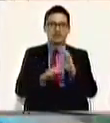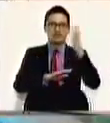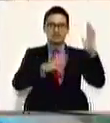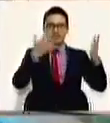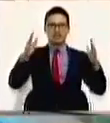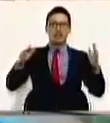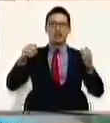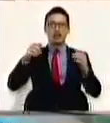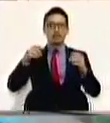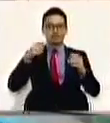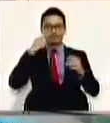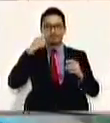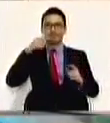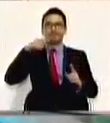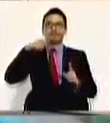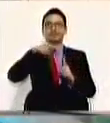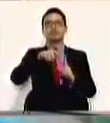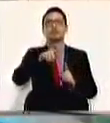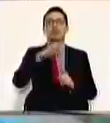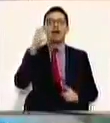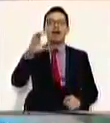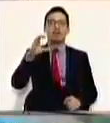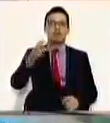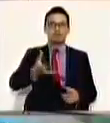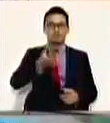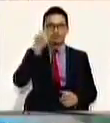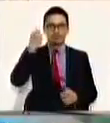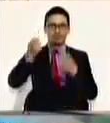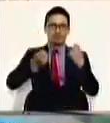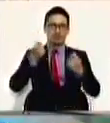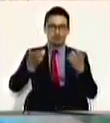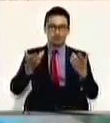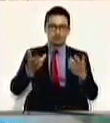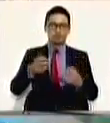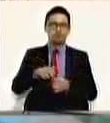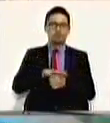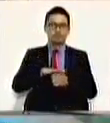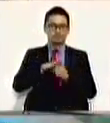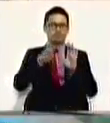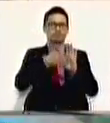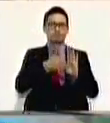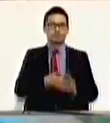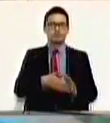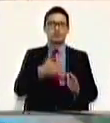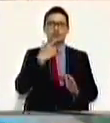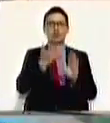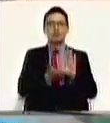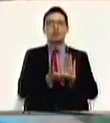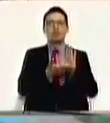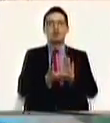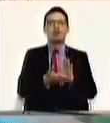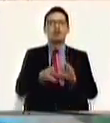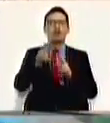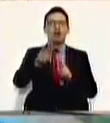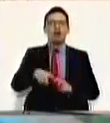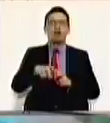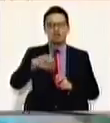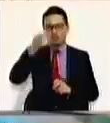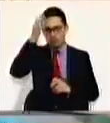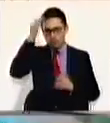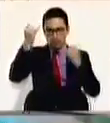mercados de carbono. Aquí tendremos un debate que dar, pero señalo que hay razones para discutir esto. en términos de modelo agrario tal vez tengamos